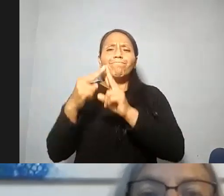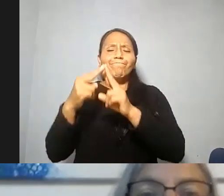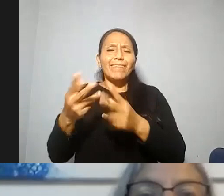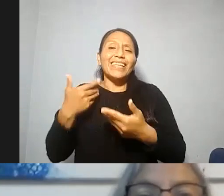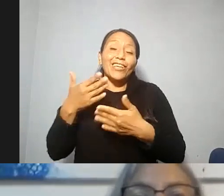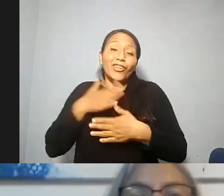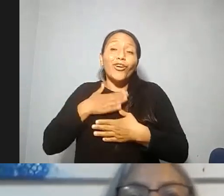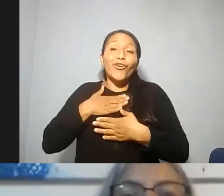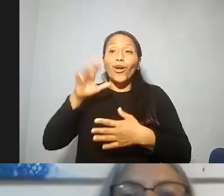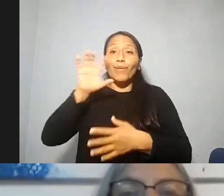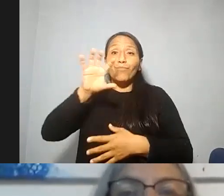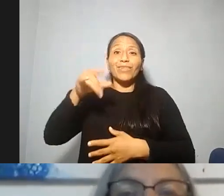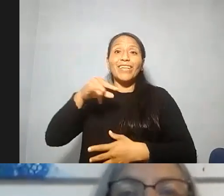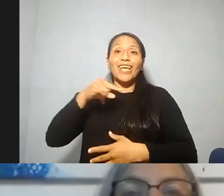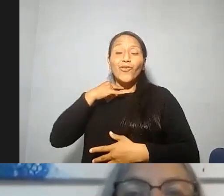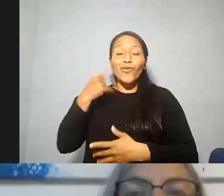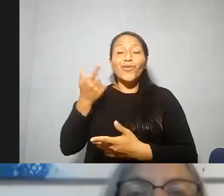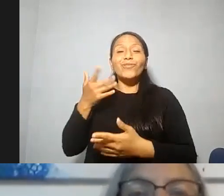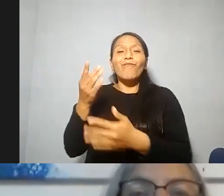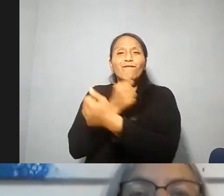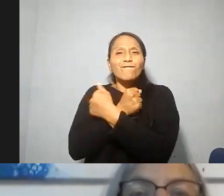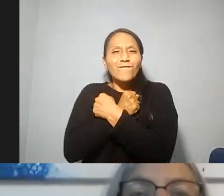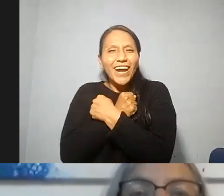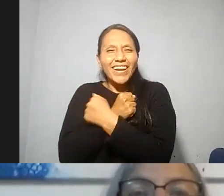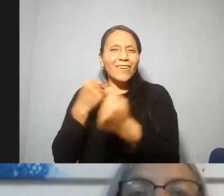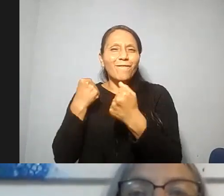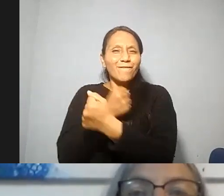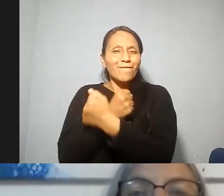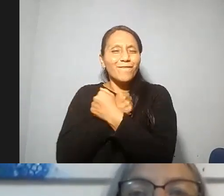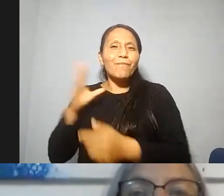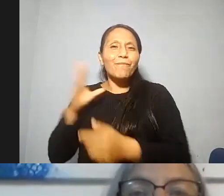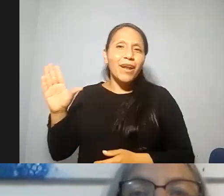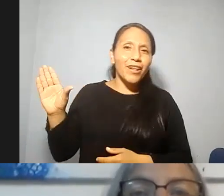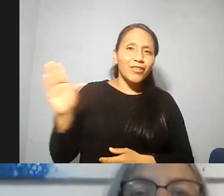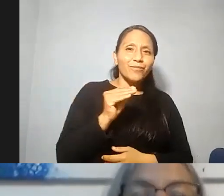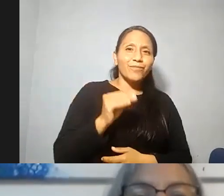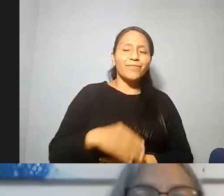Jujuy, un fuerte abrazo para todos.